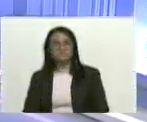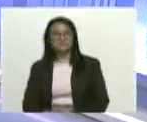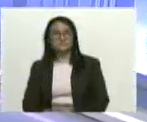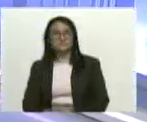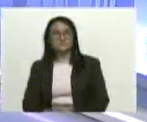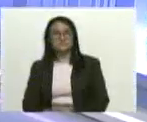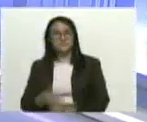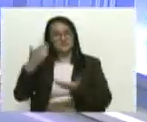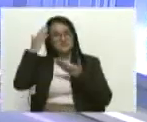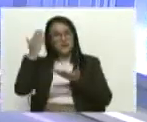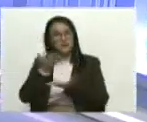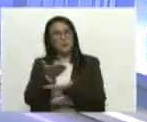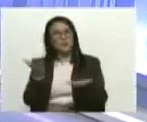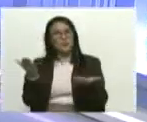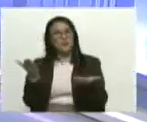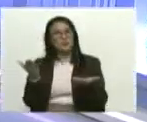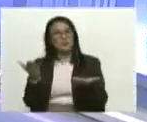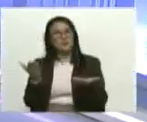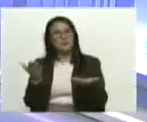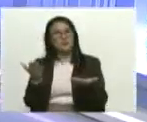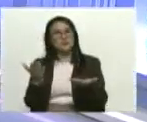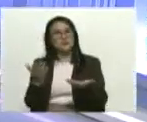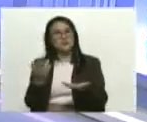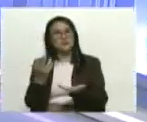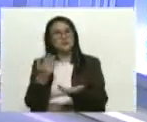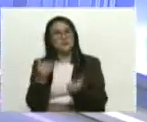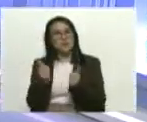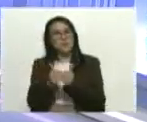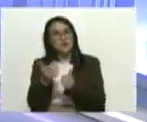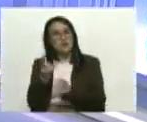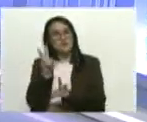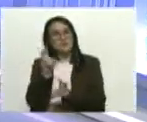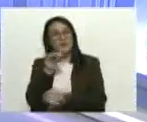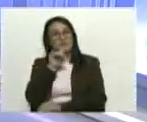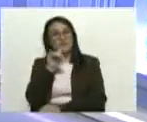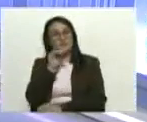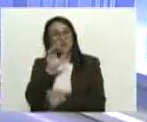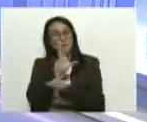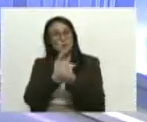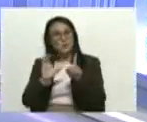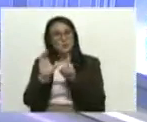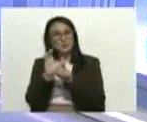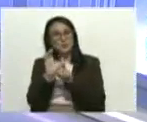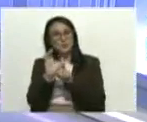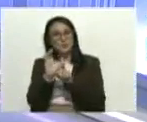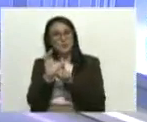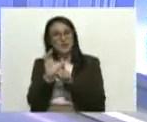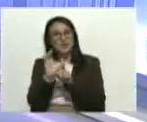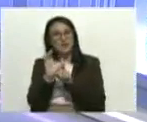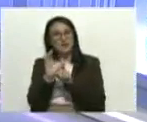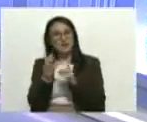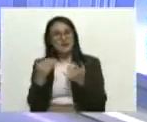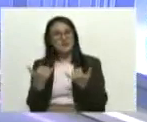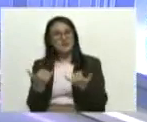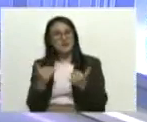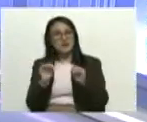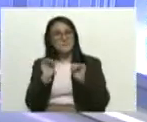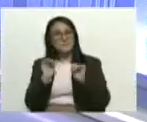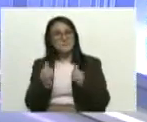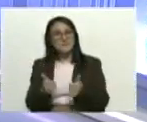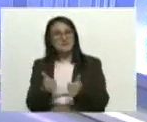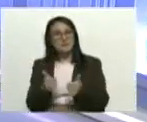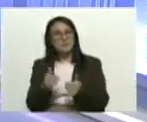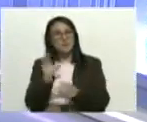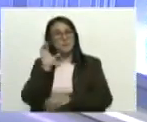Un saludo cordial para todos. Por acá Nayfer Suárez, con gusto y compromiso los acompaño por este recorrido por la cultura. Vamos a entrar en contexto desde ya y comenzamos.